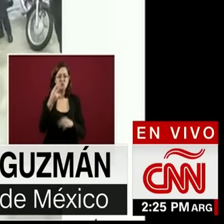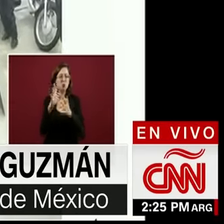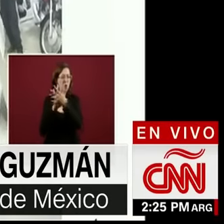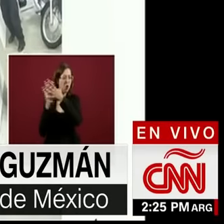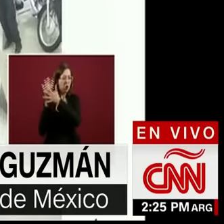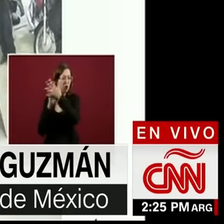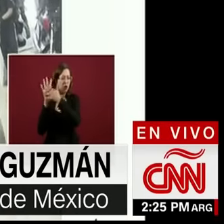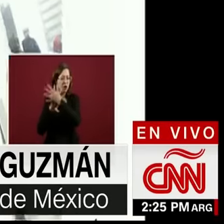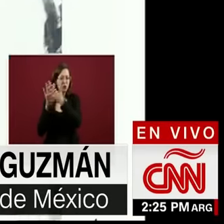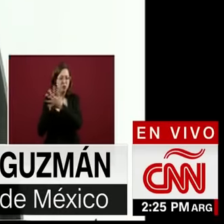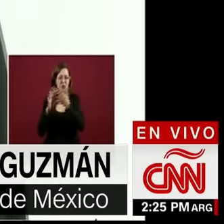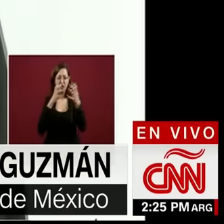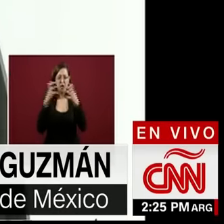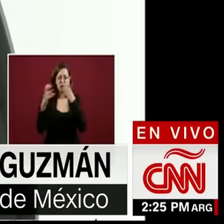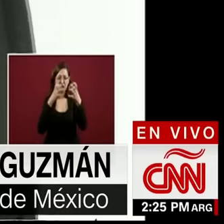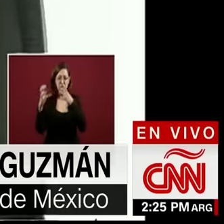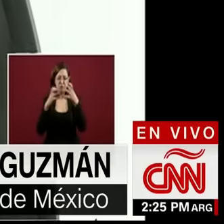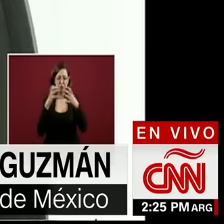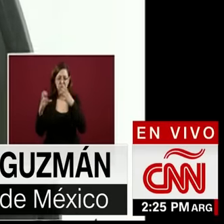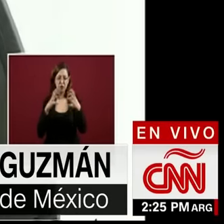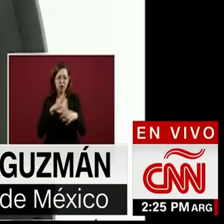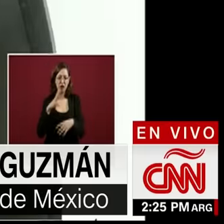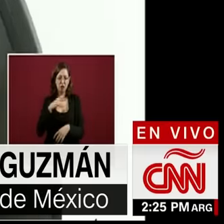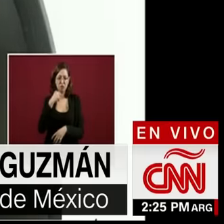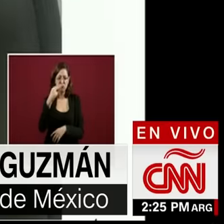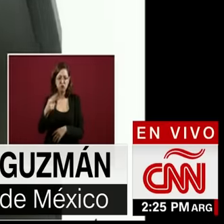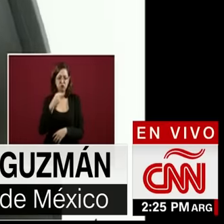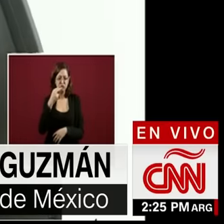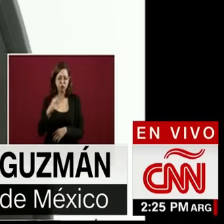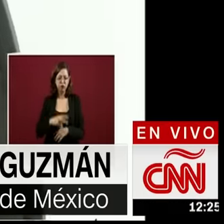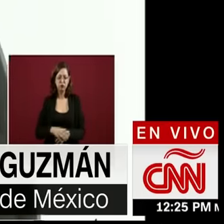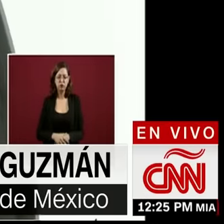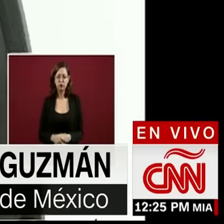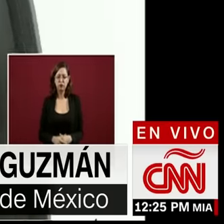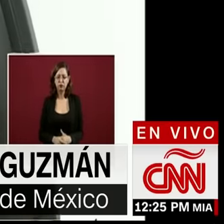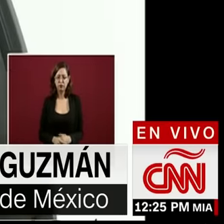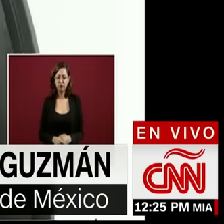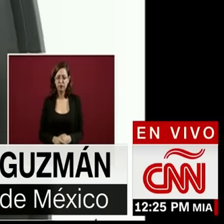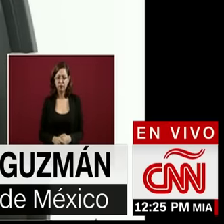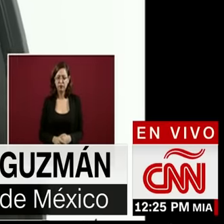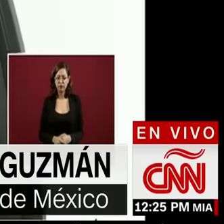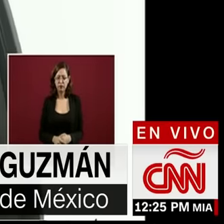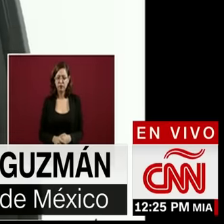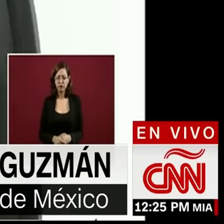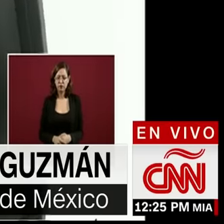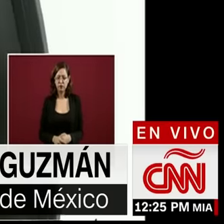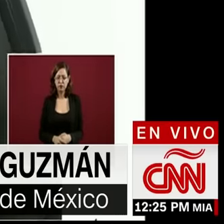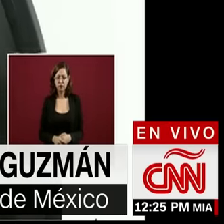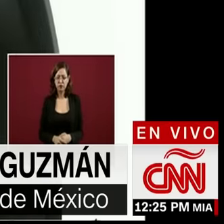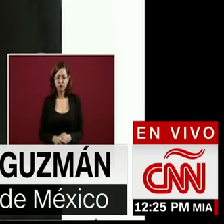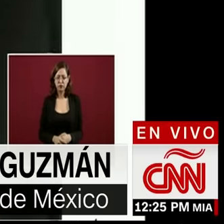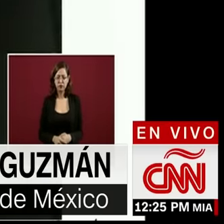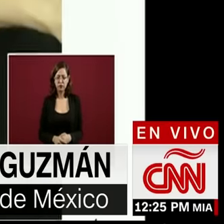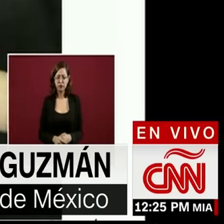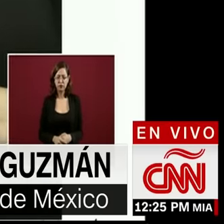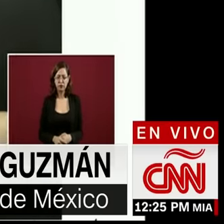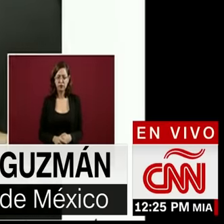detenido por los elementos federales. Sin embargo, el presidente Andrés Manuel López Obrador confirmó que le dio la orden de liberarlo con el fin de evitar